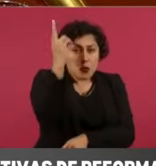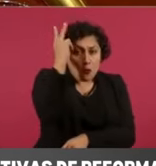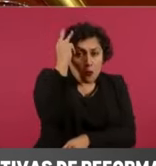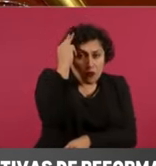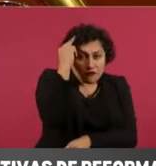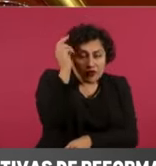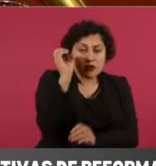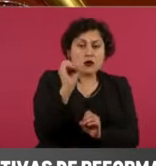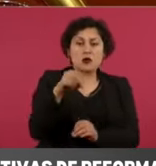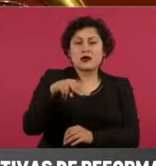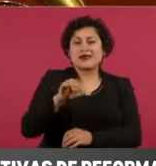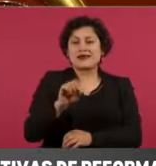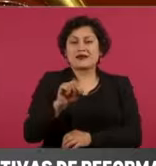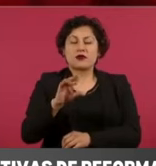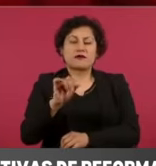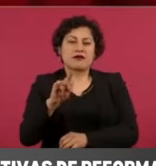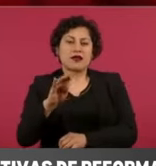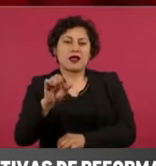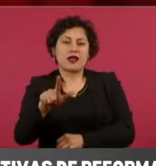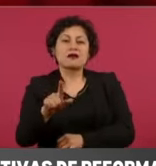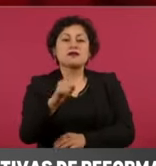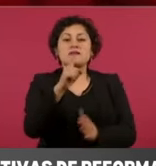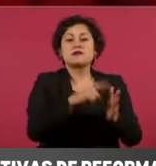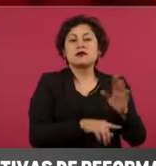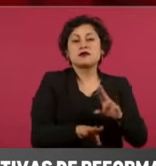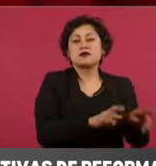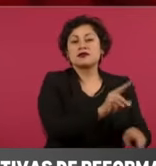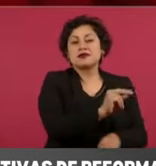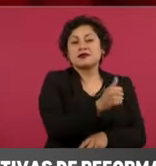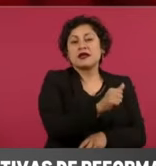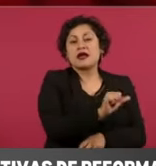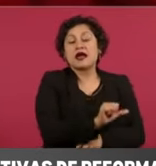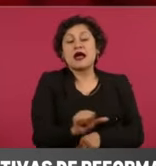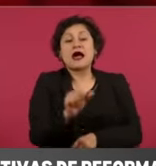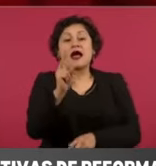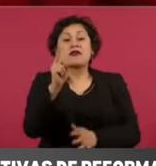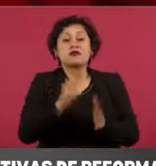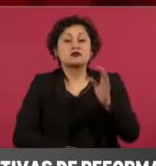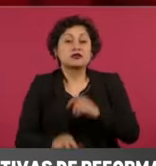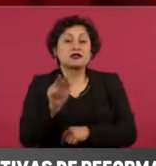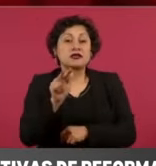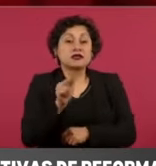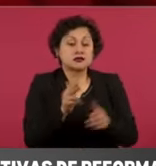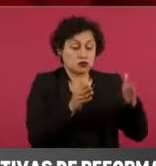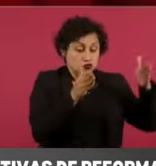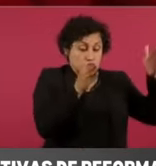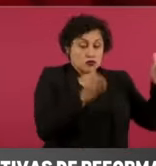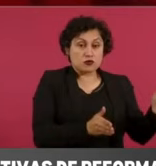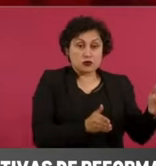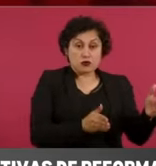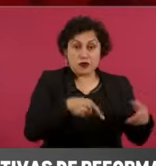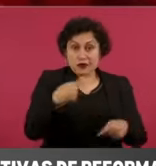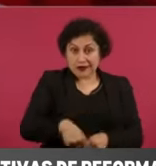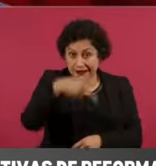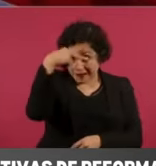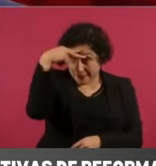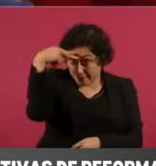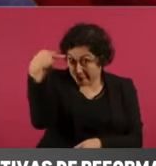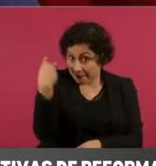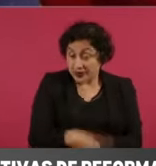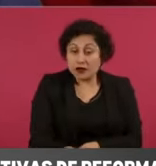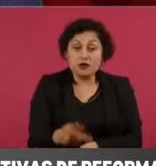1983 a 2018, toda la vida pública de México estuvo